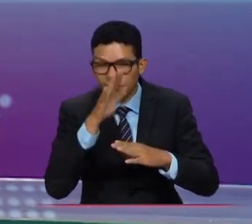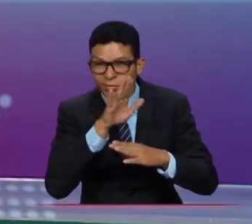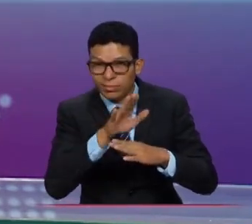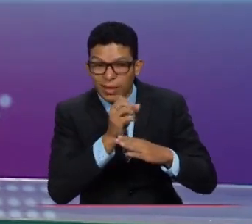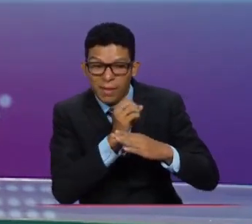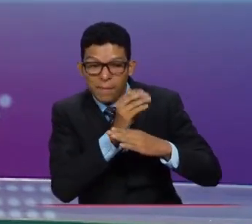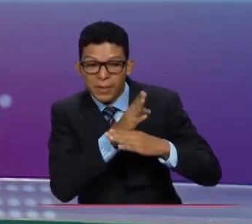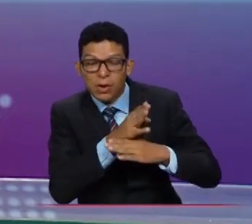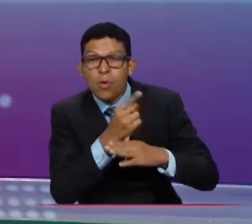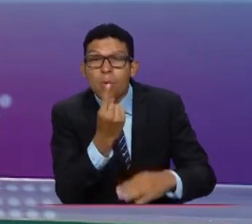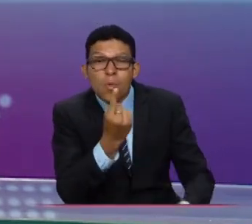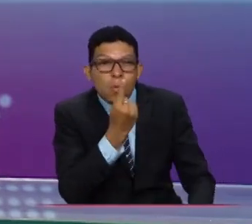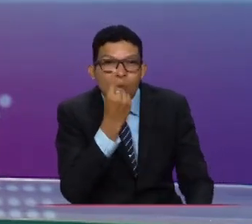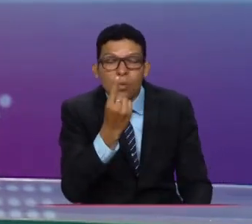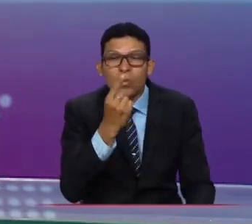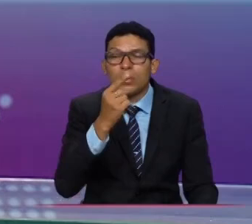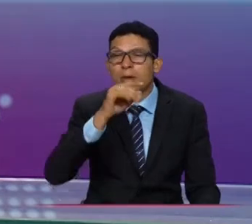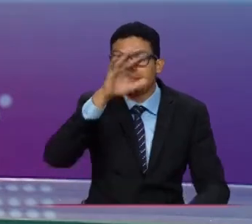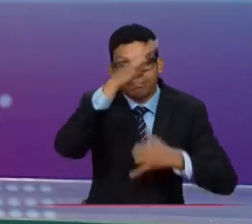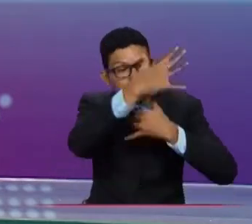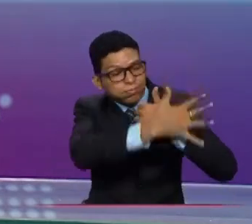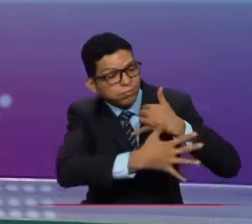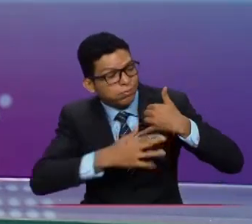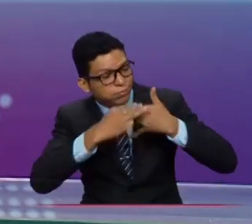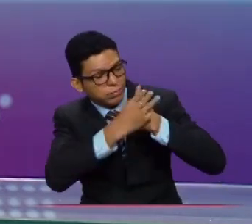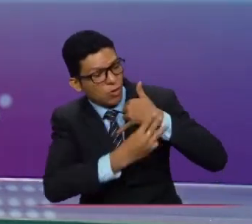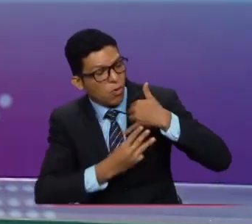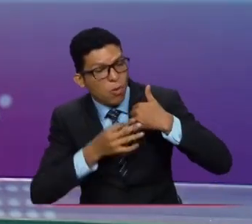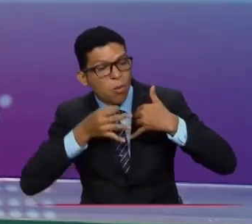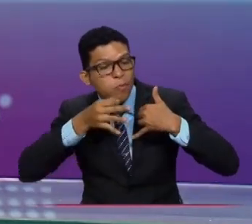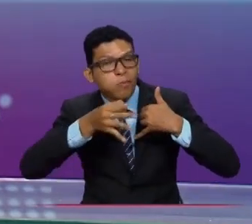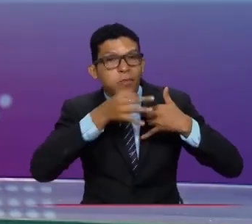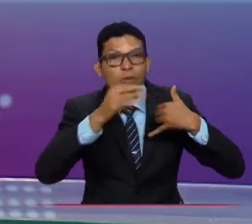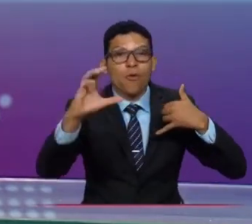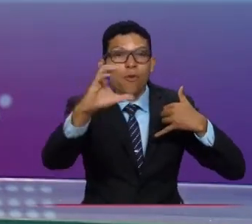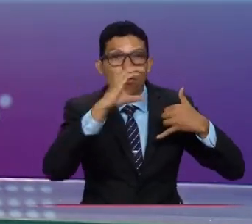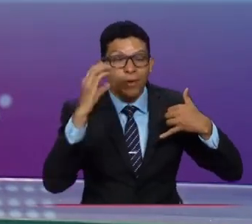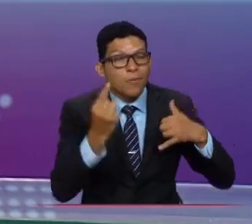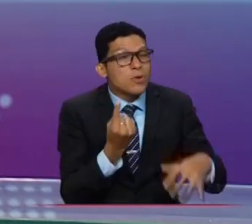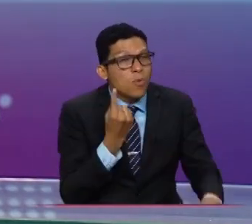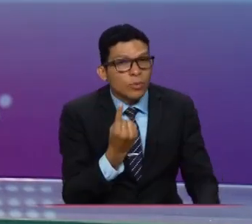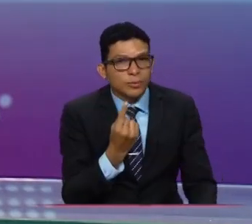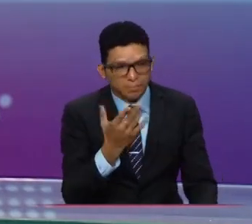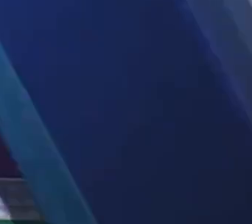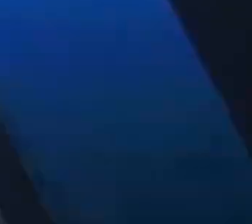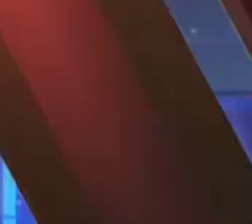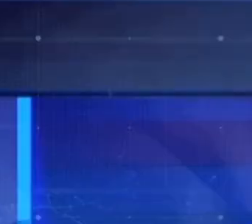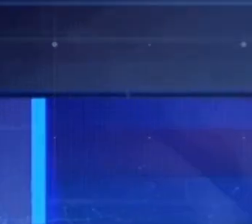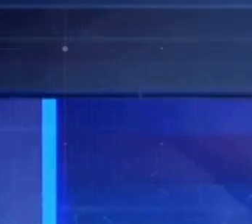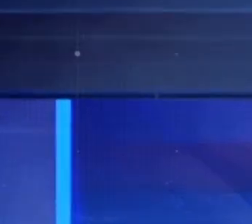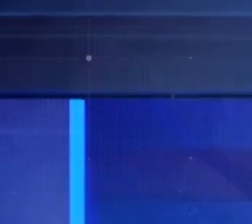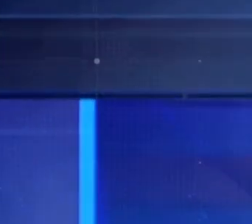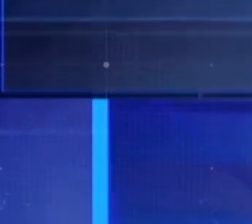banco es el único presente en muchos municipios y pueblos de Colombia aquí les